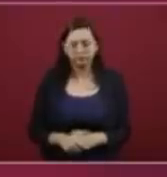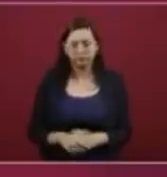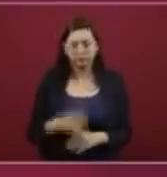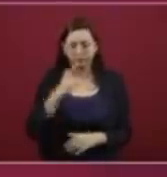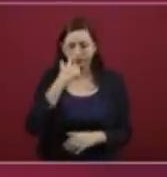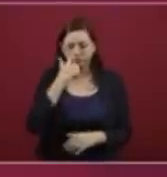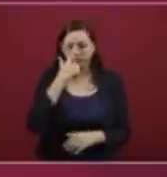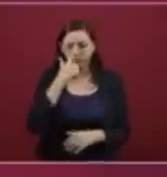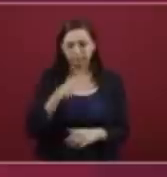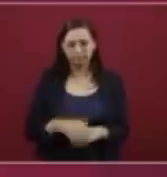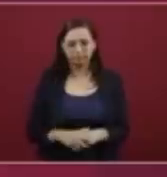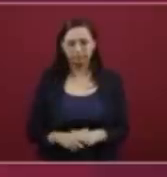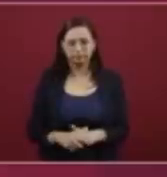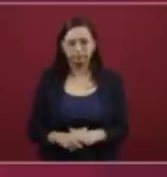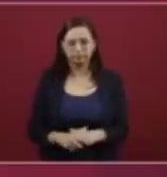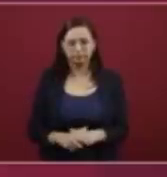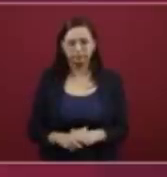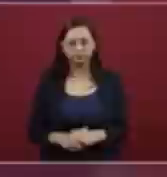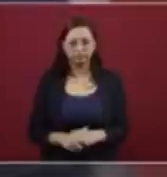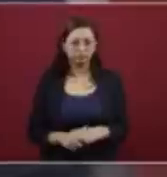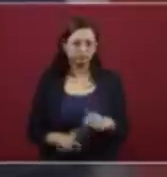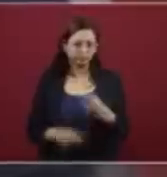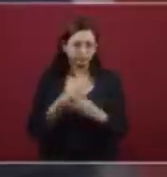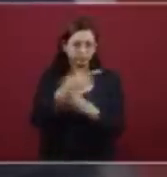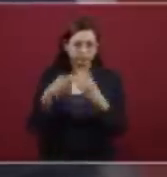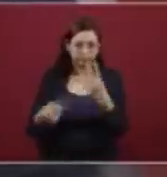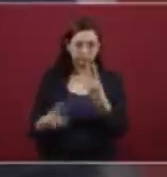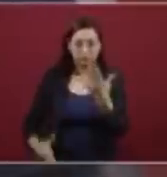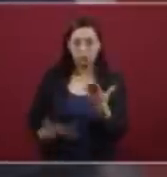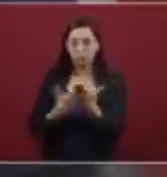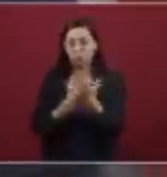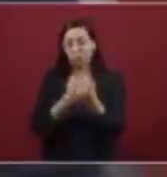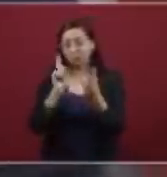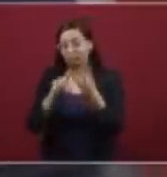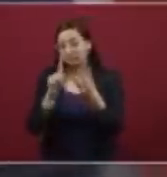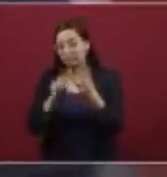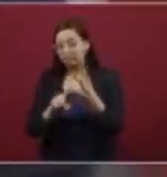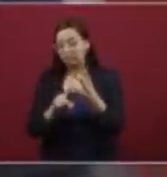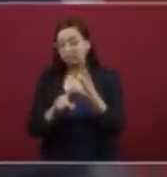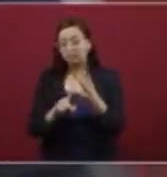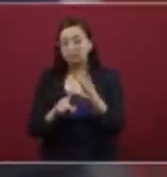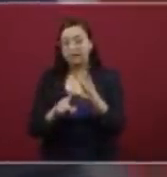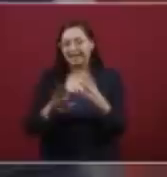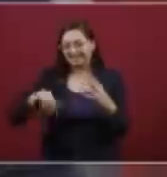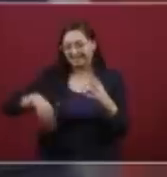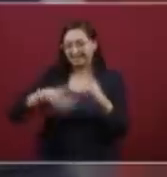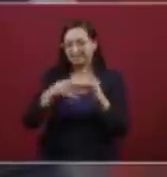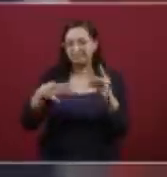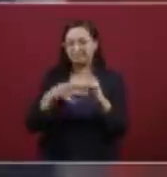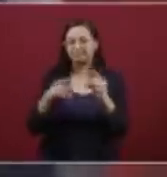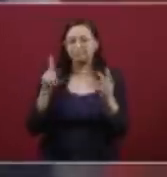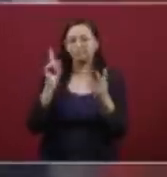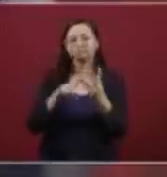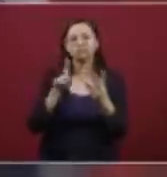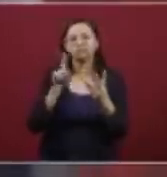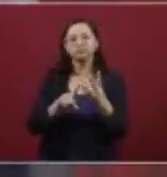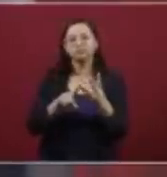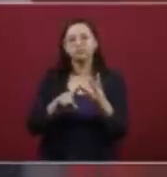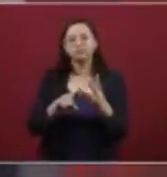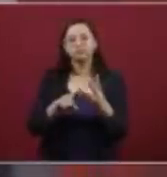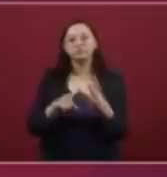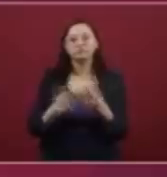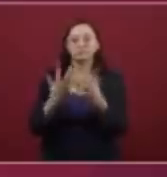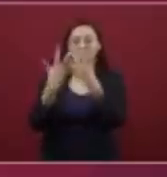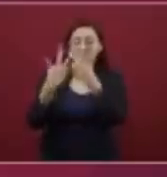miembro de la terna que les comentaba yo, es el mejor